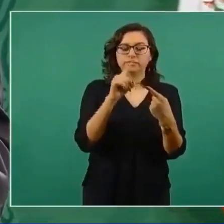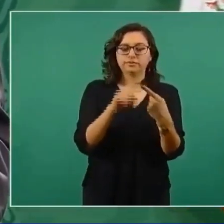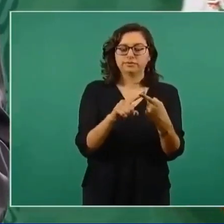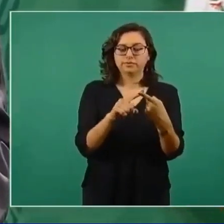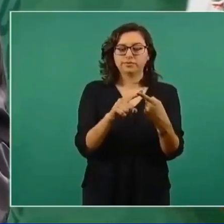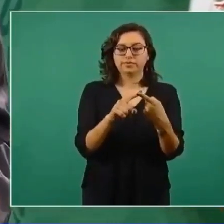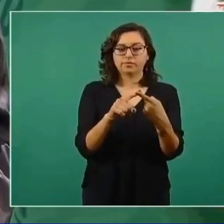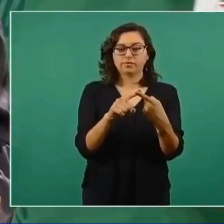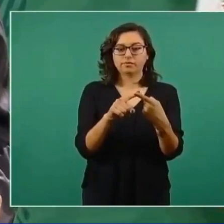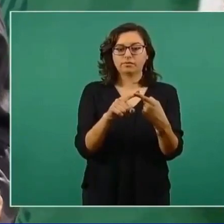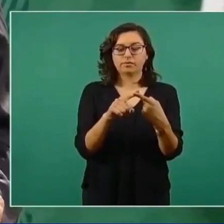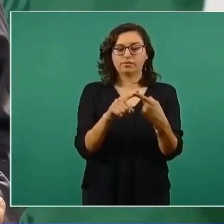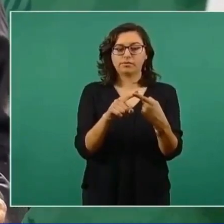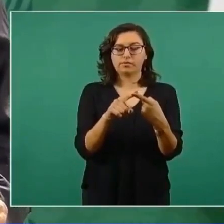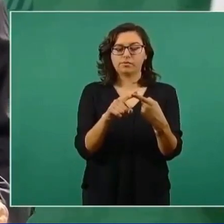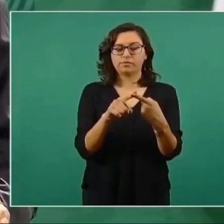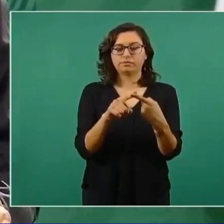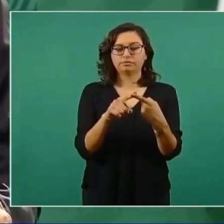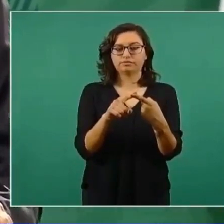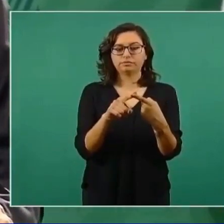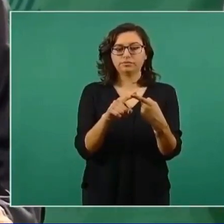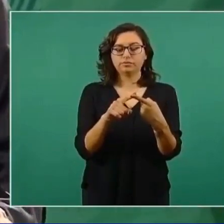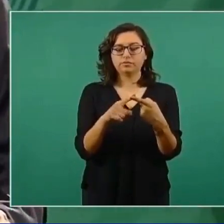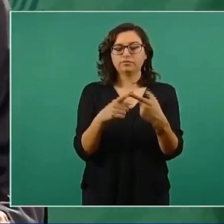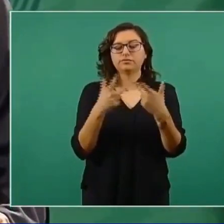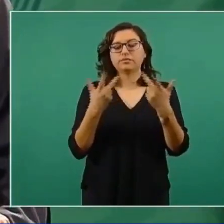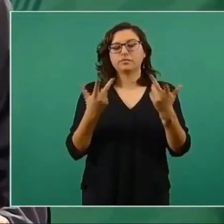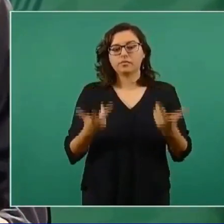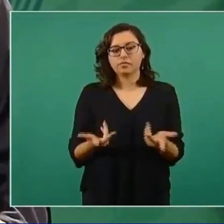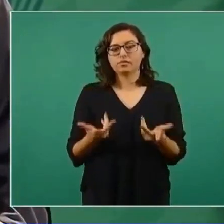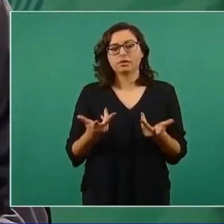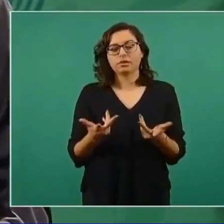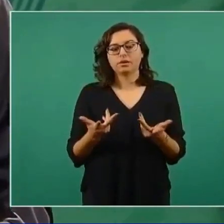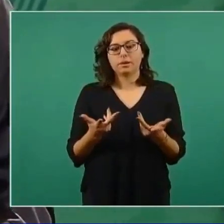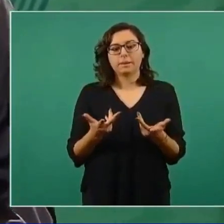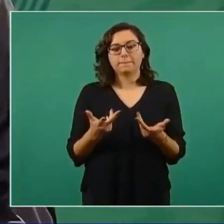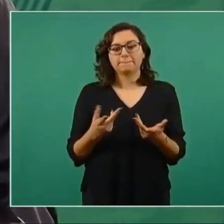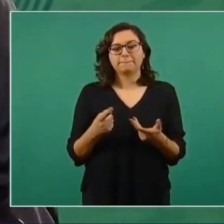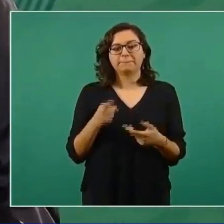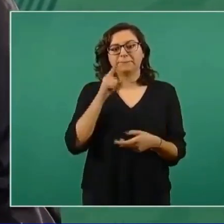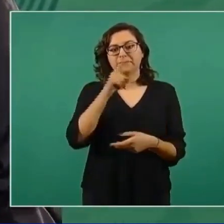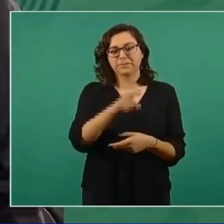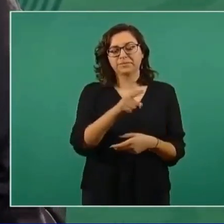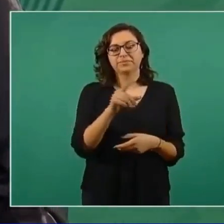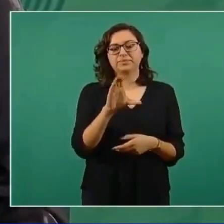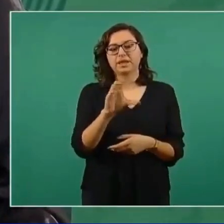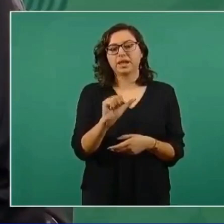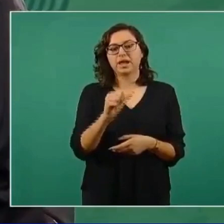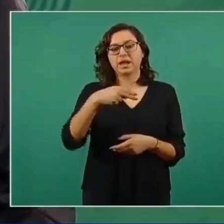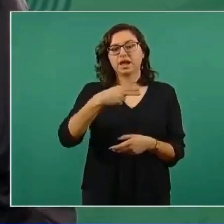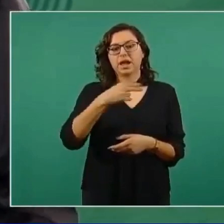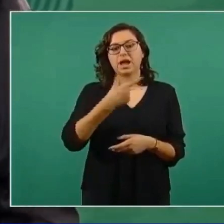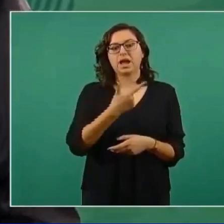reiniciar un tren de refinación en Cangrejera